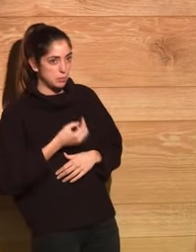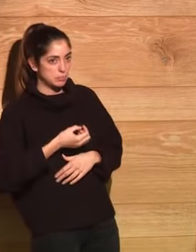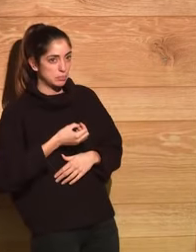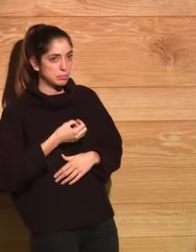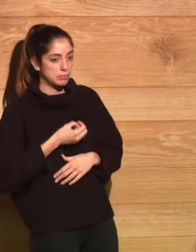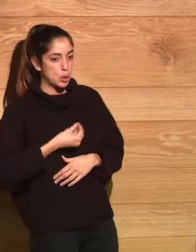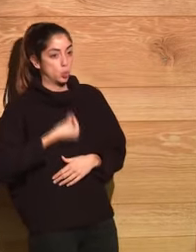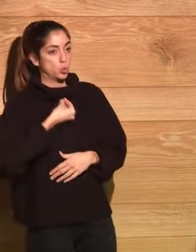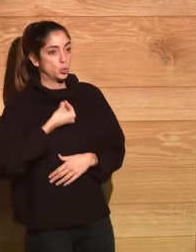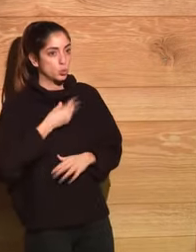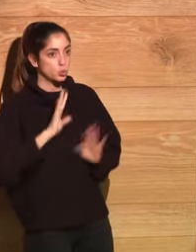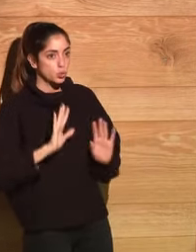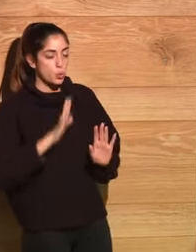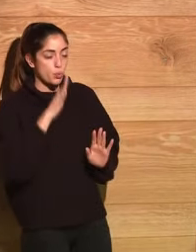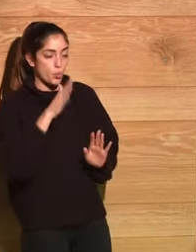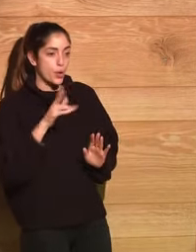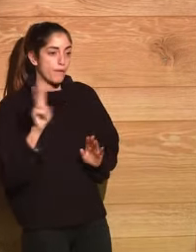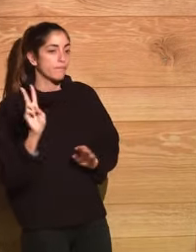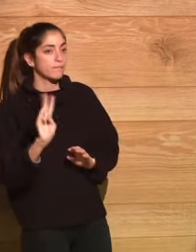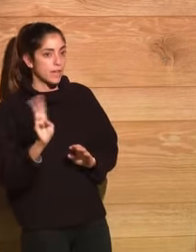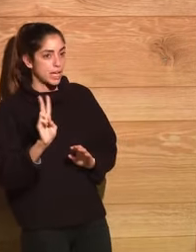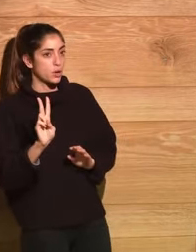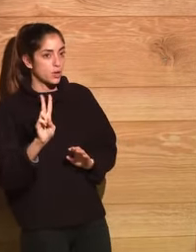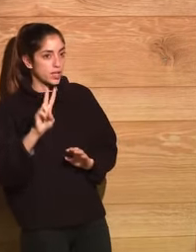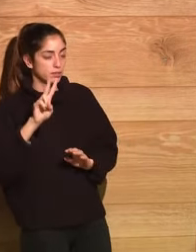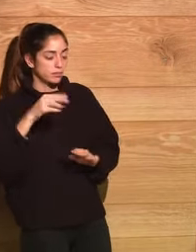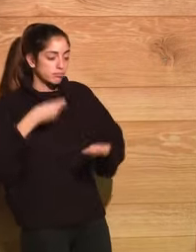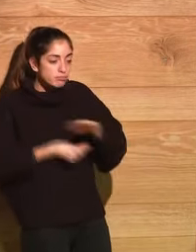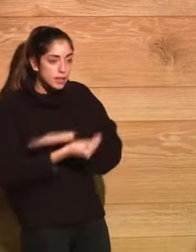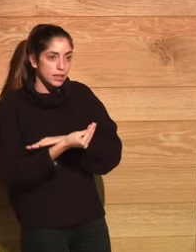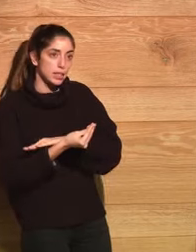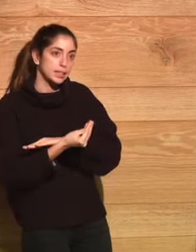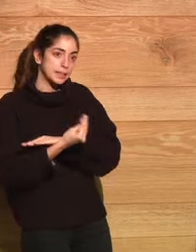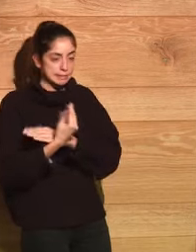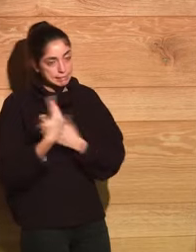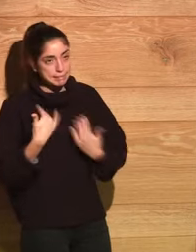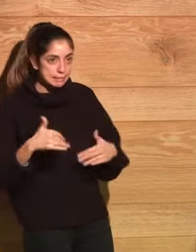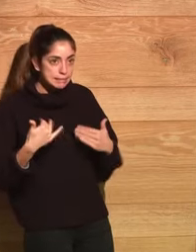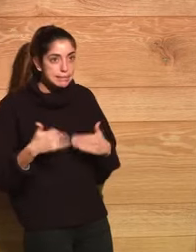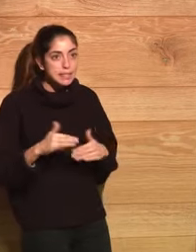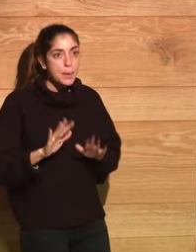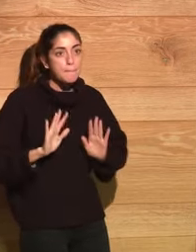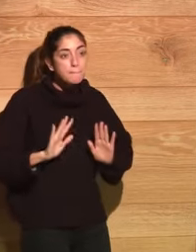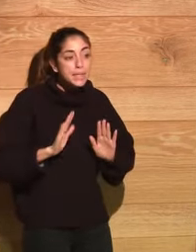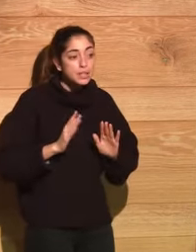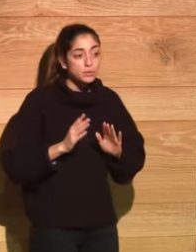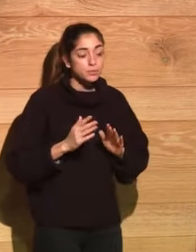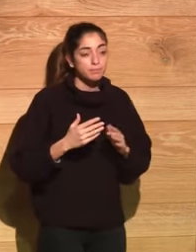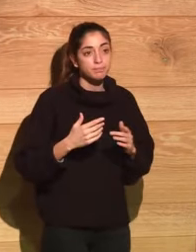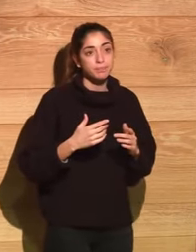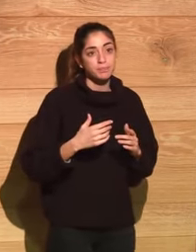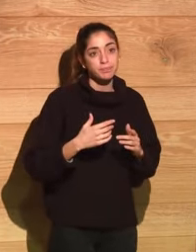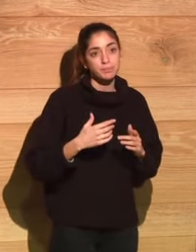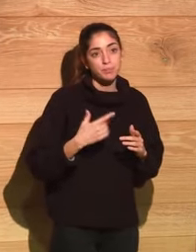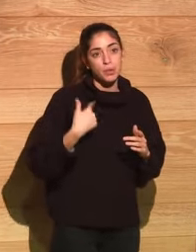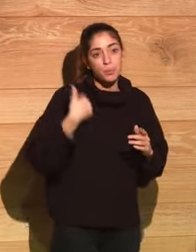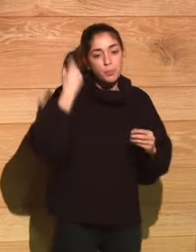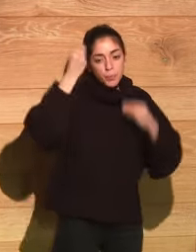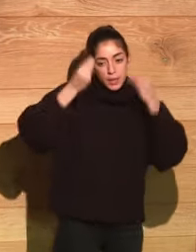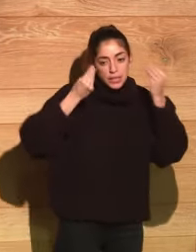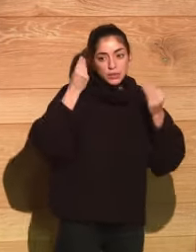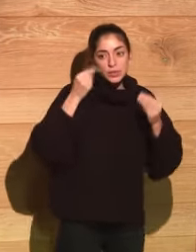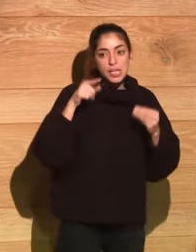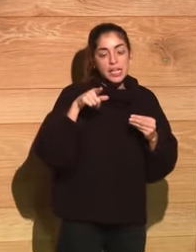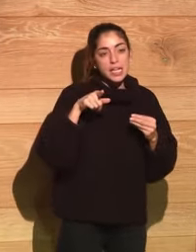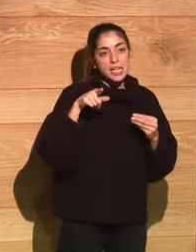sigue siendo ser de Valladolid. Pero por el otro, creo que estaría dentro de lo que